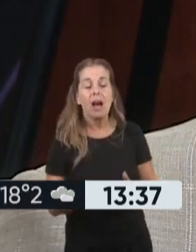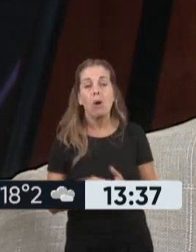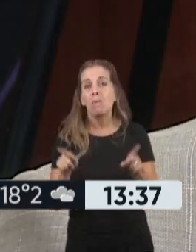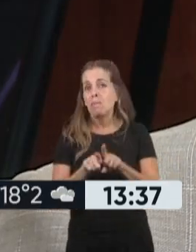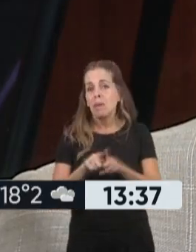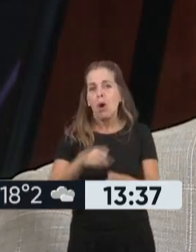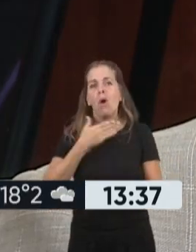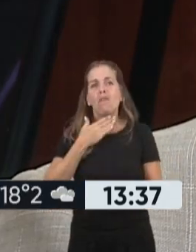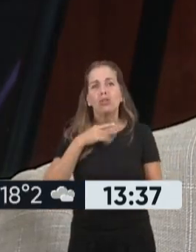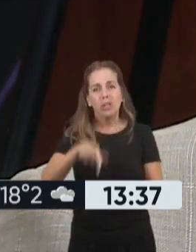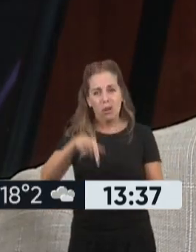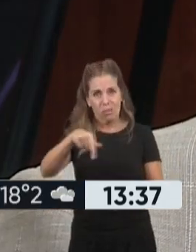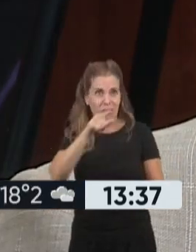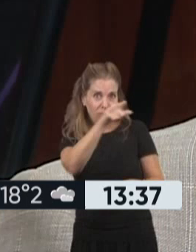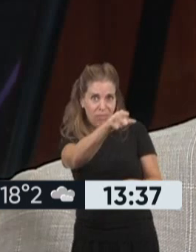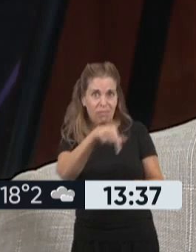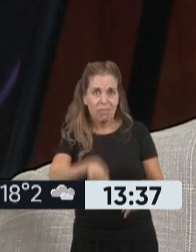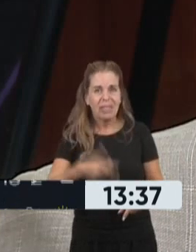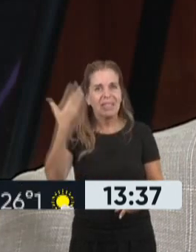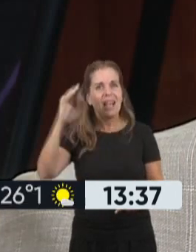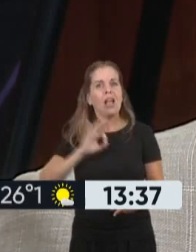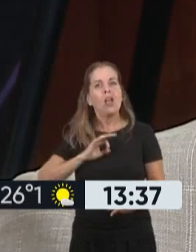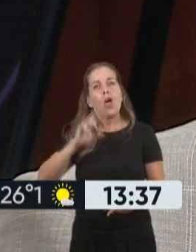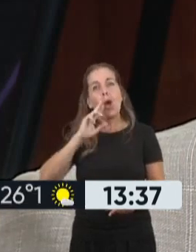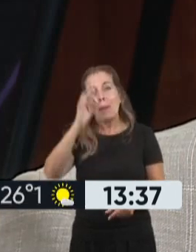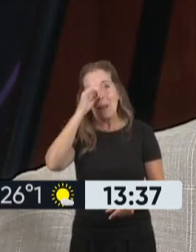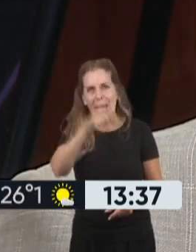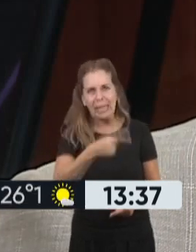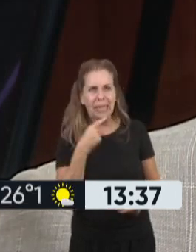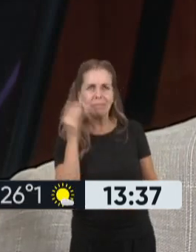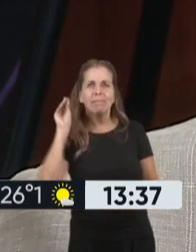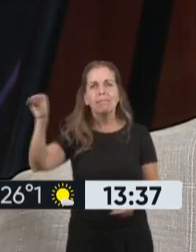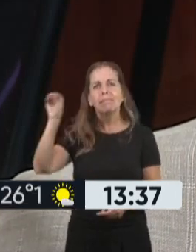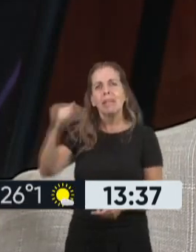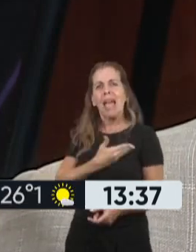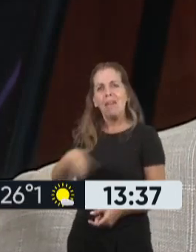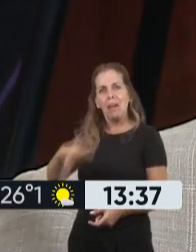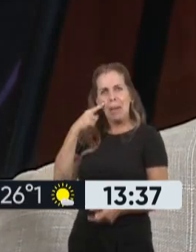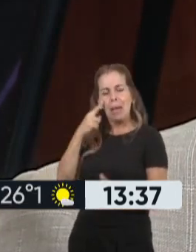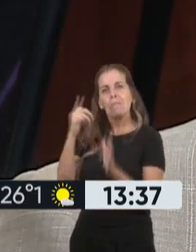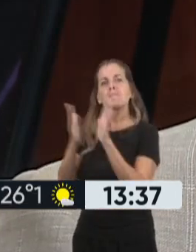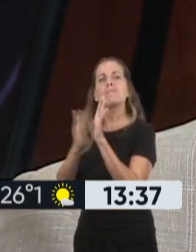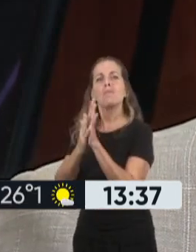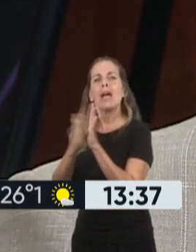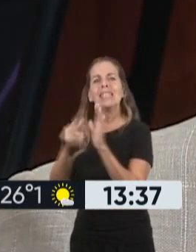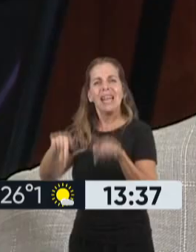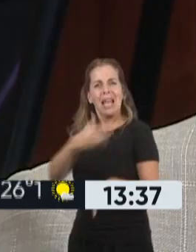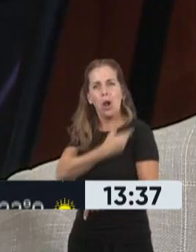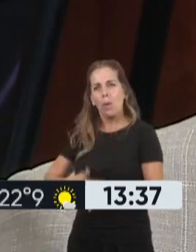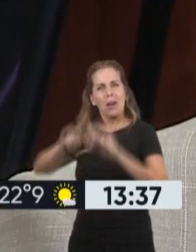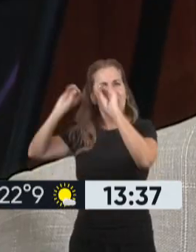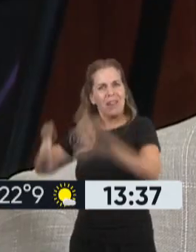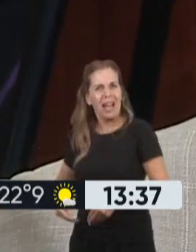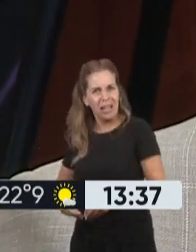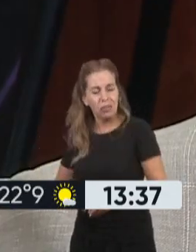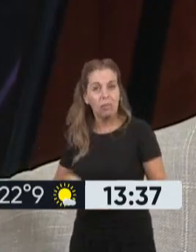gobierno, Manuel Adorni, en 2020 dijo: tener que recurrir al FMI solo deja en evidencia el rotundo fracaso del gobierno. Argentina, un país. El presidente de